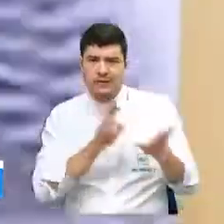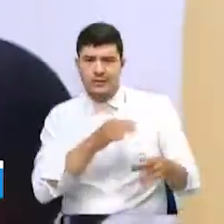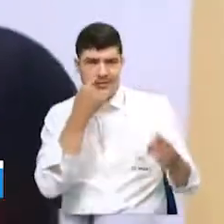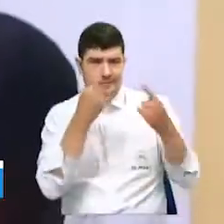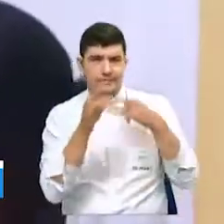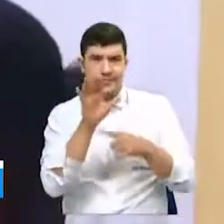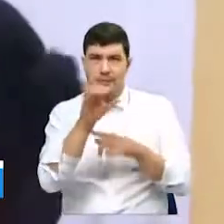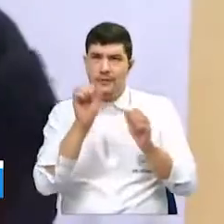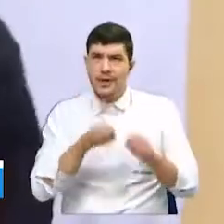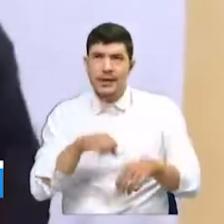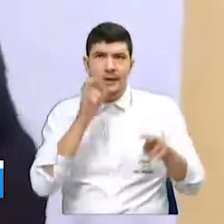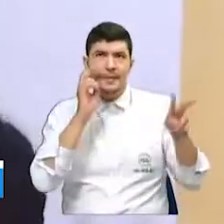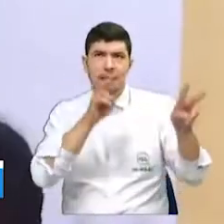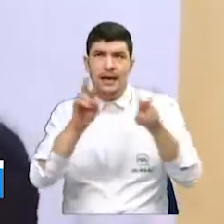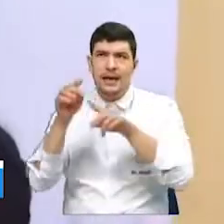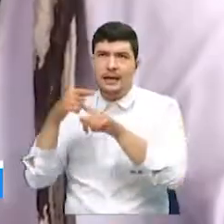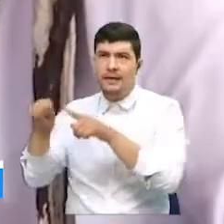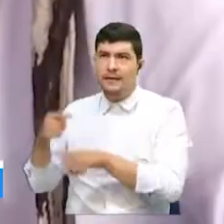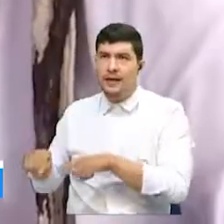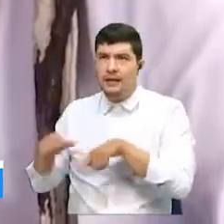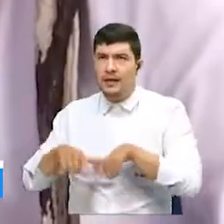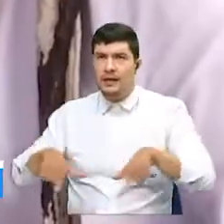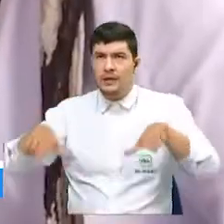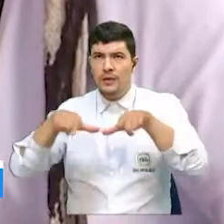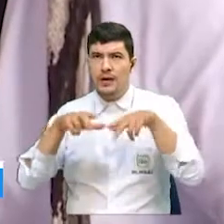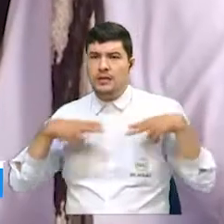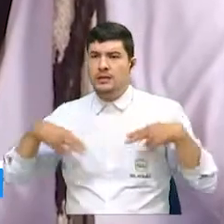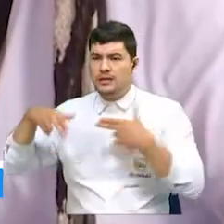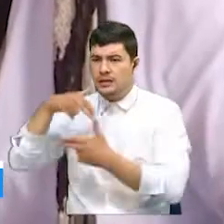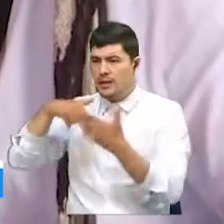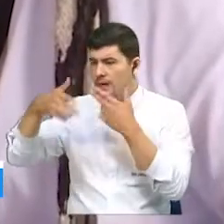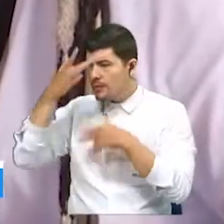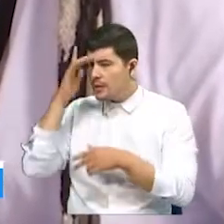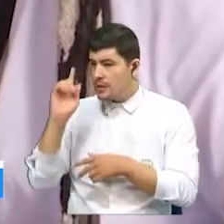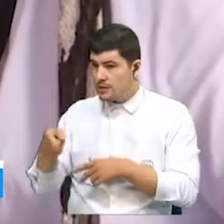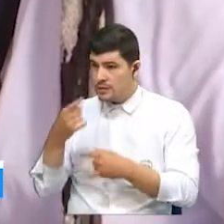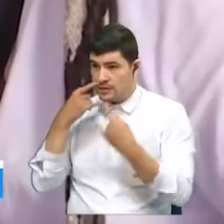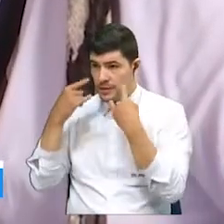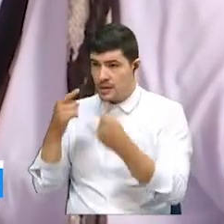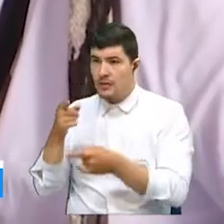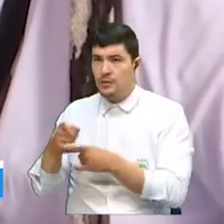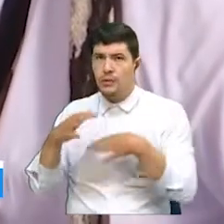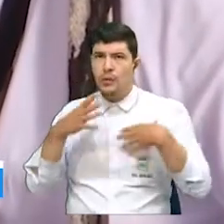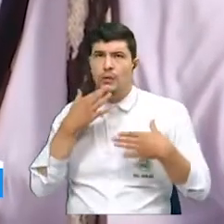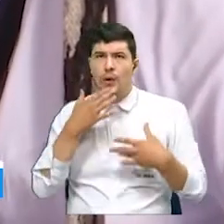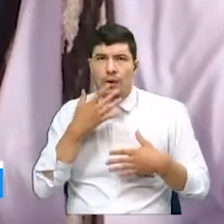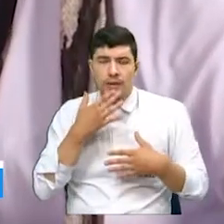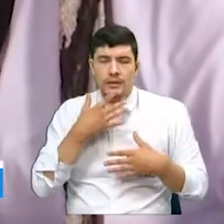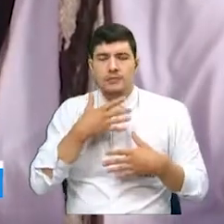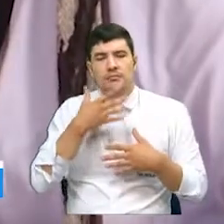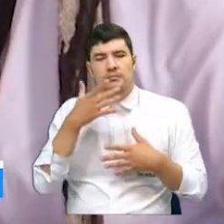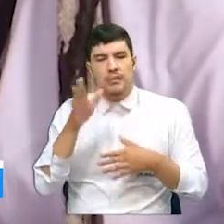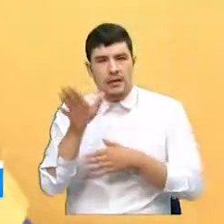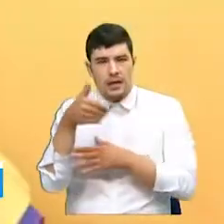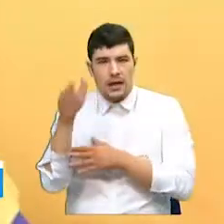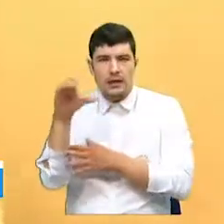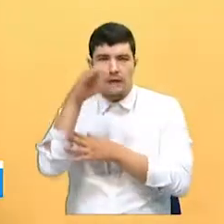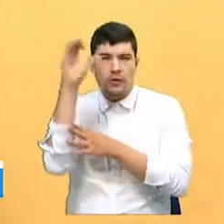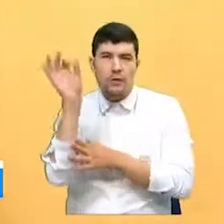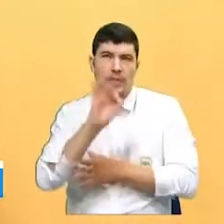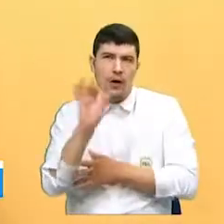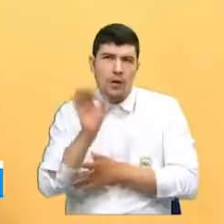Puedes encontrarlas en lugares turísticos que llaman la atención por sus colores alusivos a la bandera colombiana o de Cartagena.